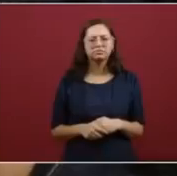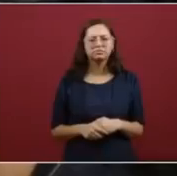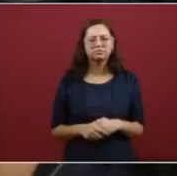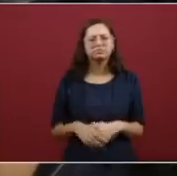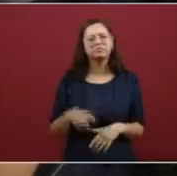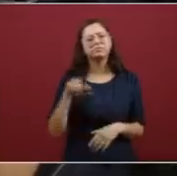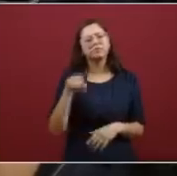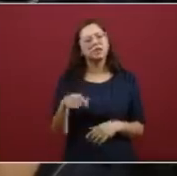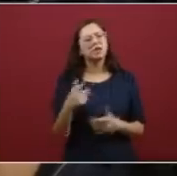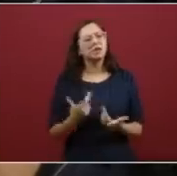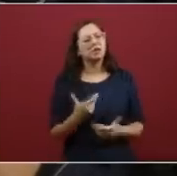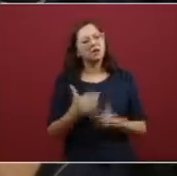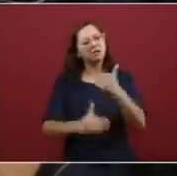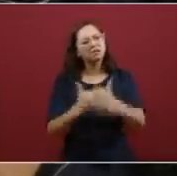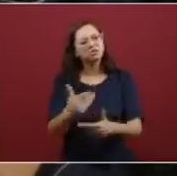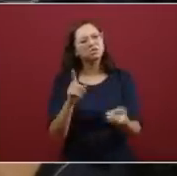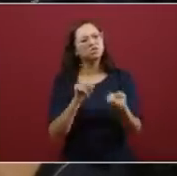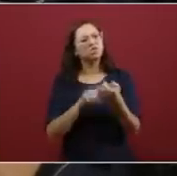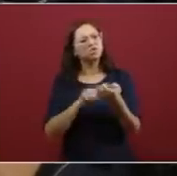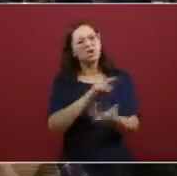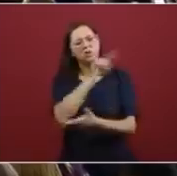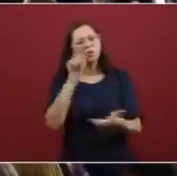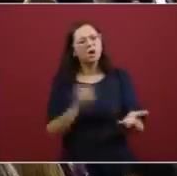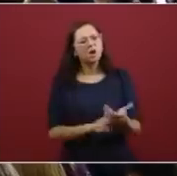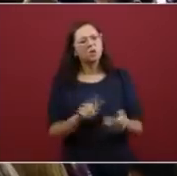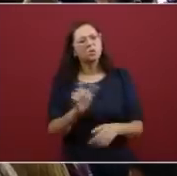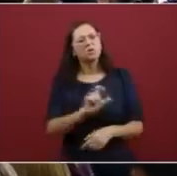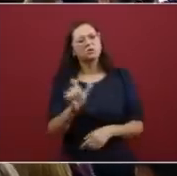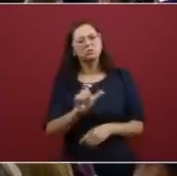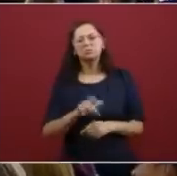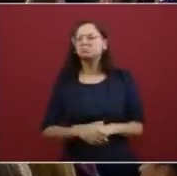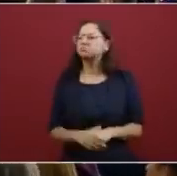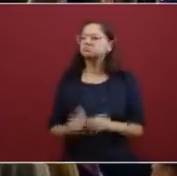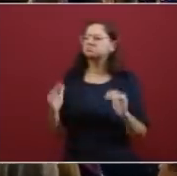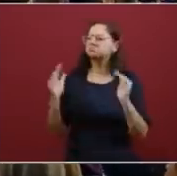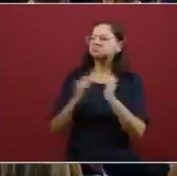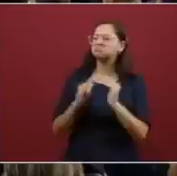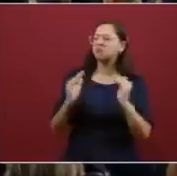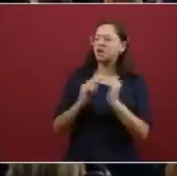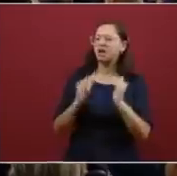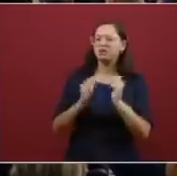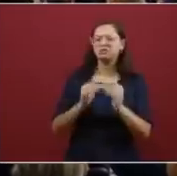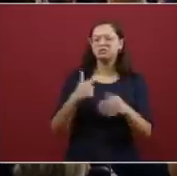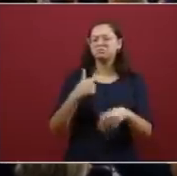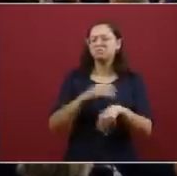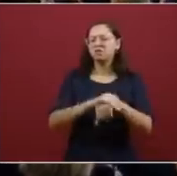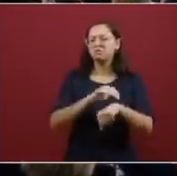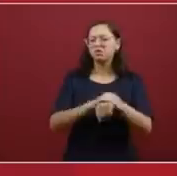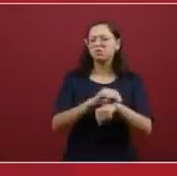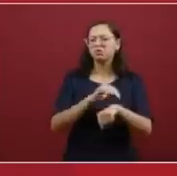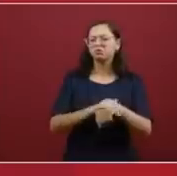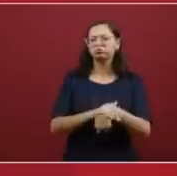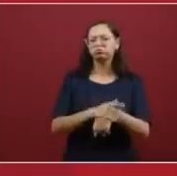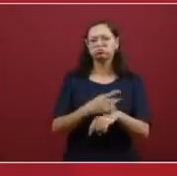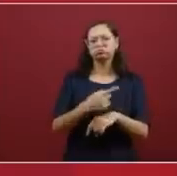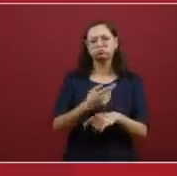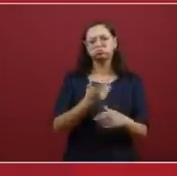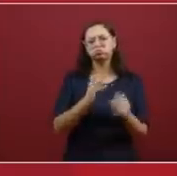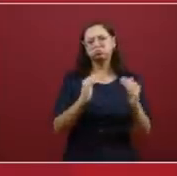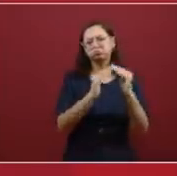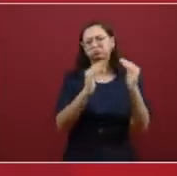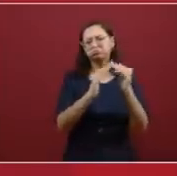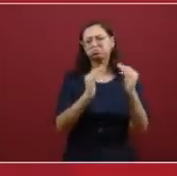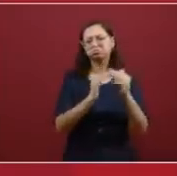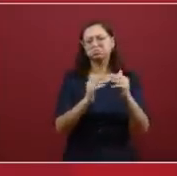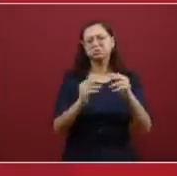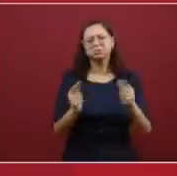ocurrió la reunión y su agenda. Pues fue una casa particular de un amigo en común.